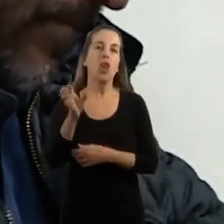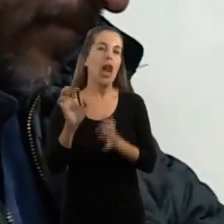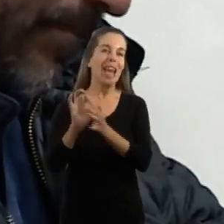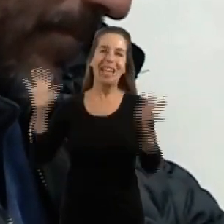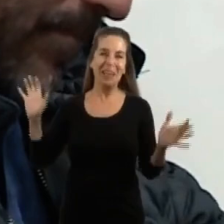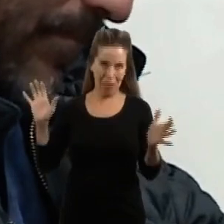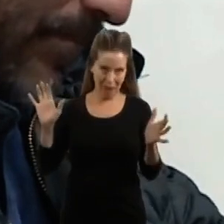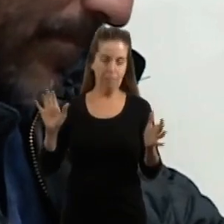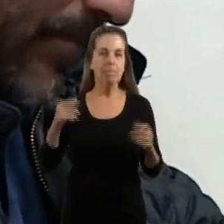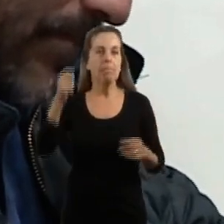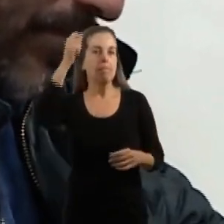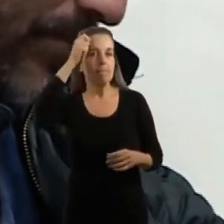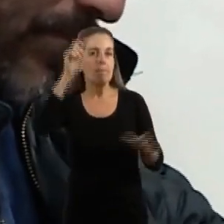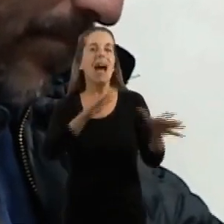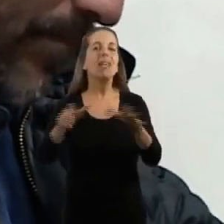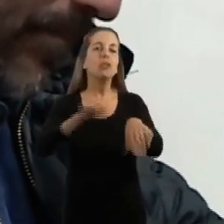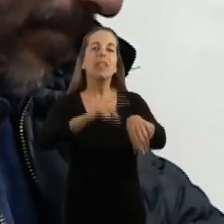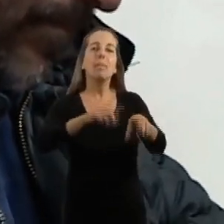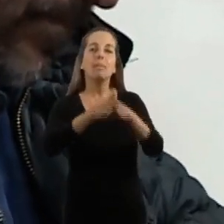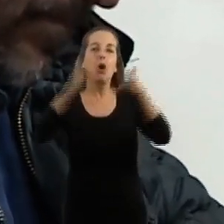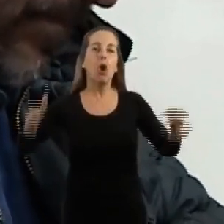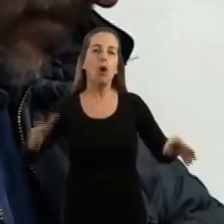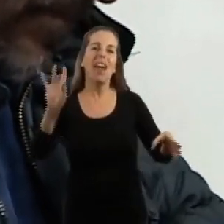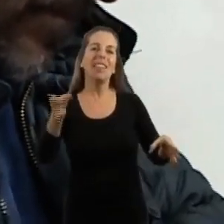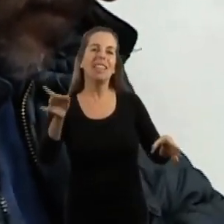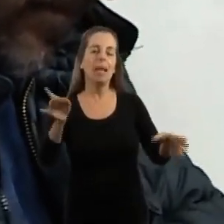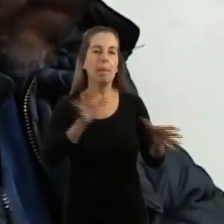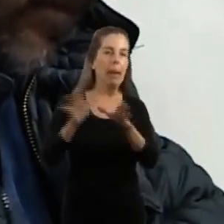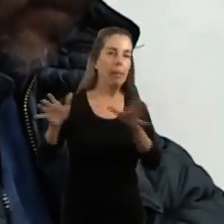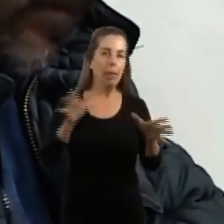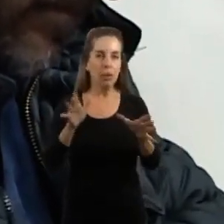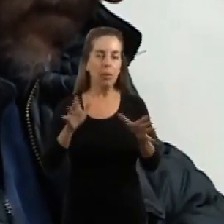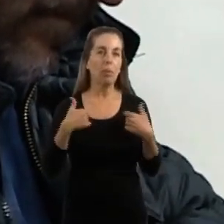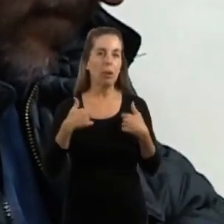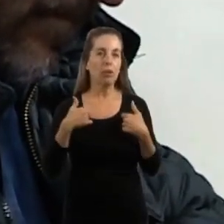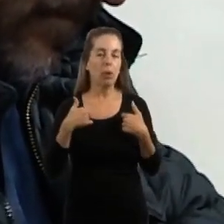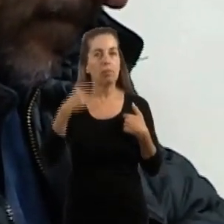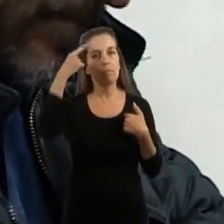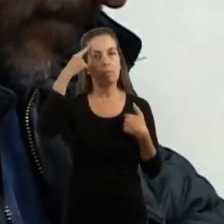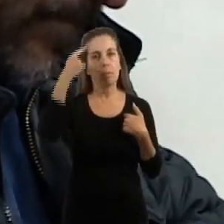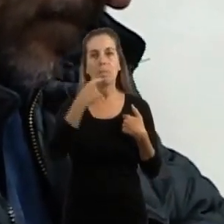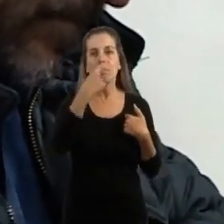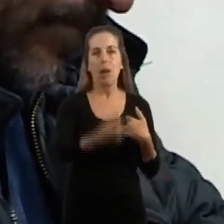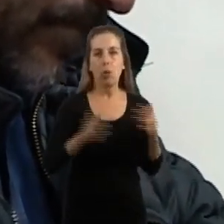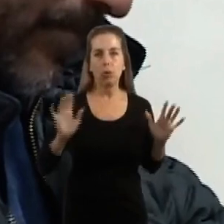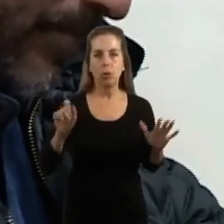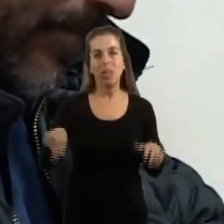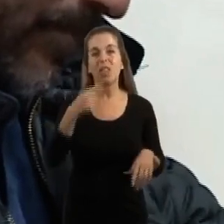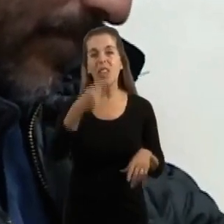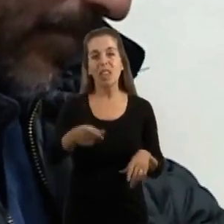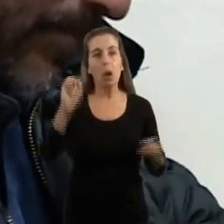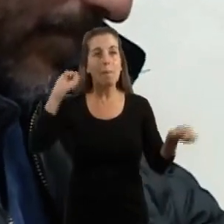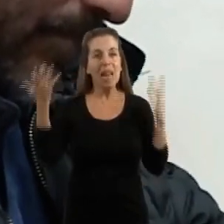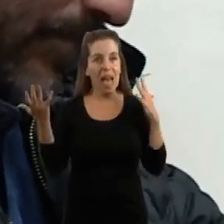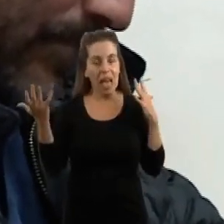precisas, se hablaba de finales de año como plazo, por lo que me surge consultar si esta nueva condición